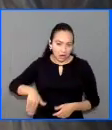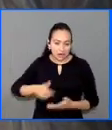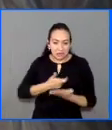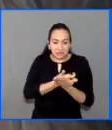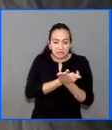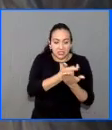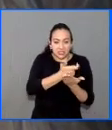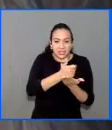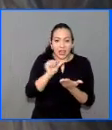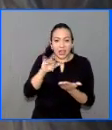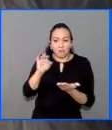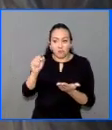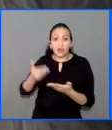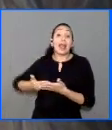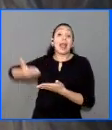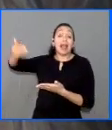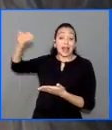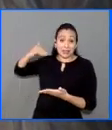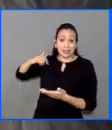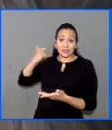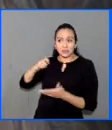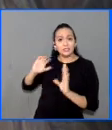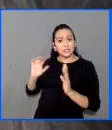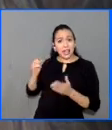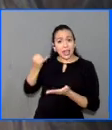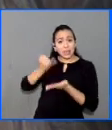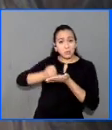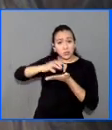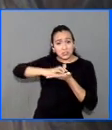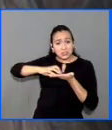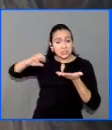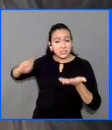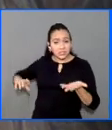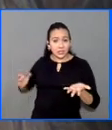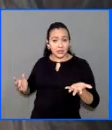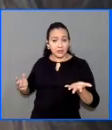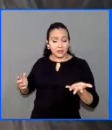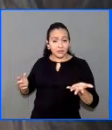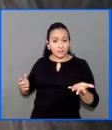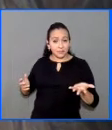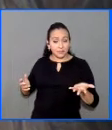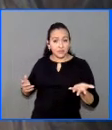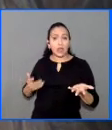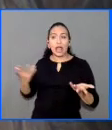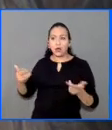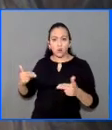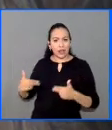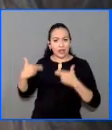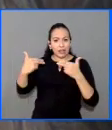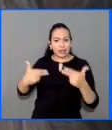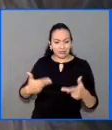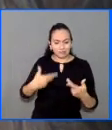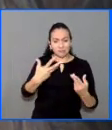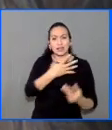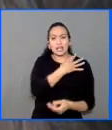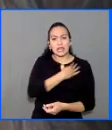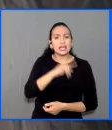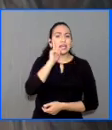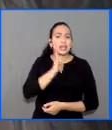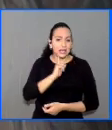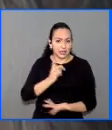en este caso de las subcuentas de oro para el retiro, pues les tenemos que dar el tratamiento de herencia. Y al ser tratamiento de herencia, pues los ingresos